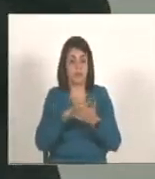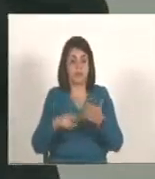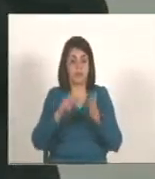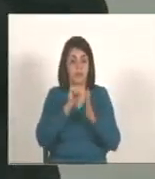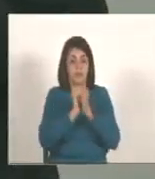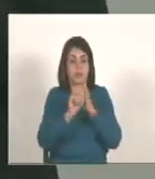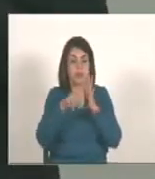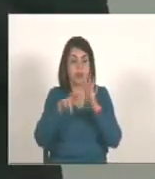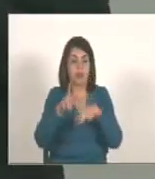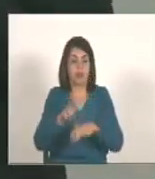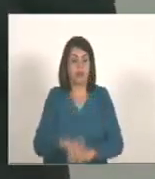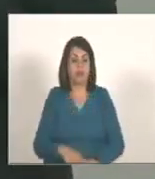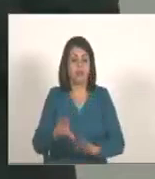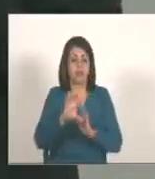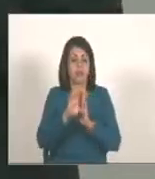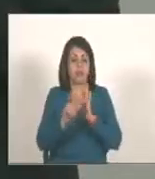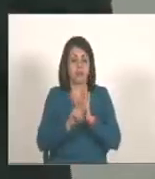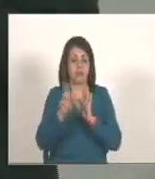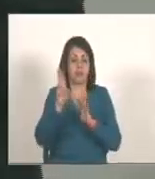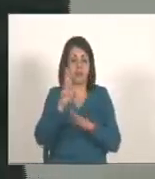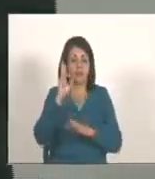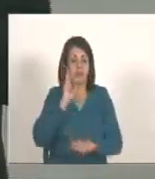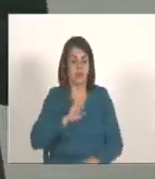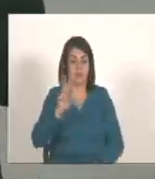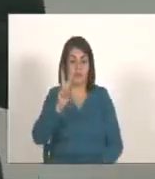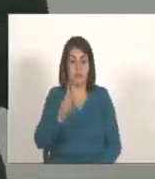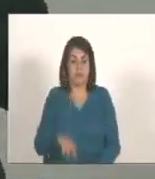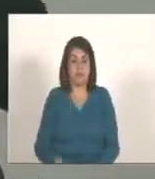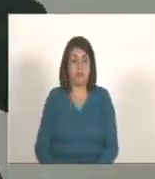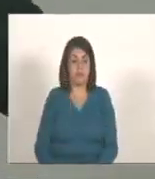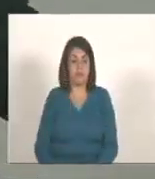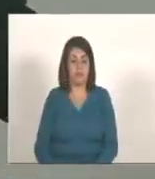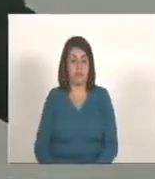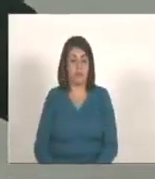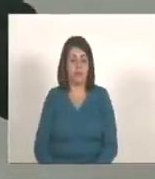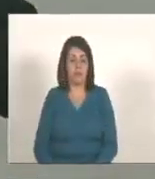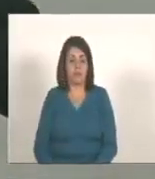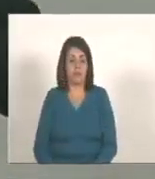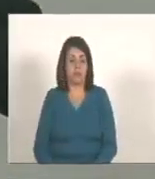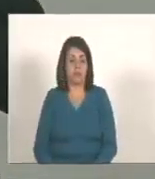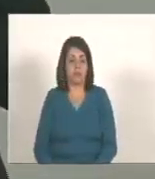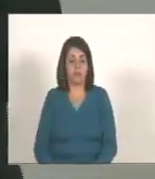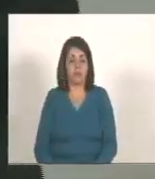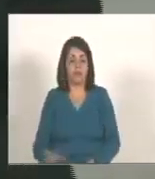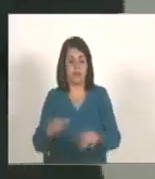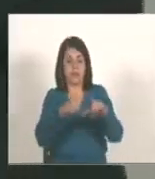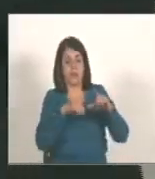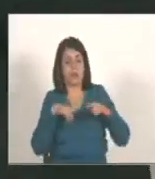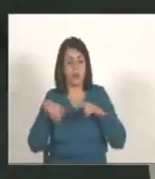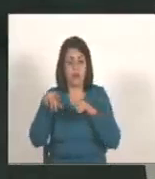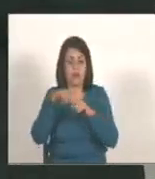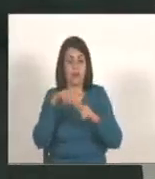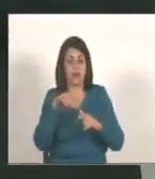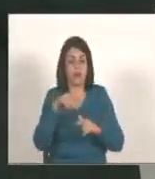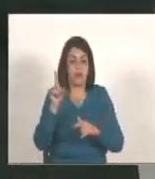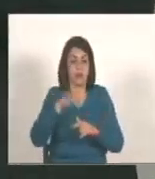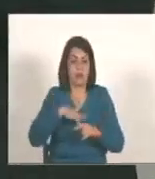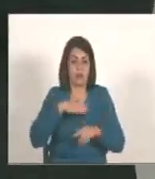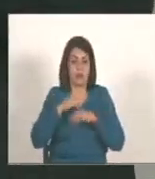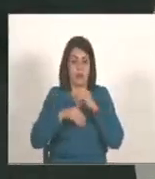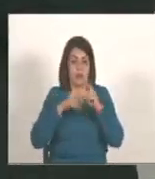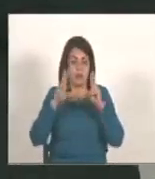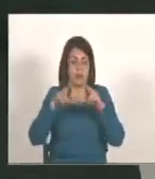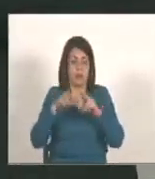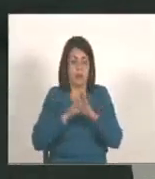Artículo 13 de la Constitución de la República Bolivariana de Venezuela. El territorio no podrá ser